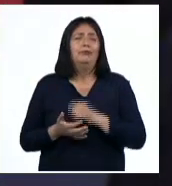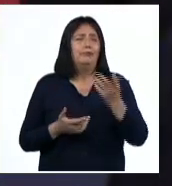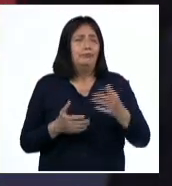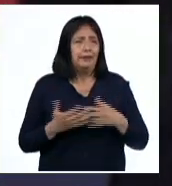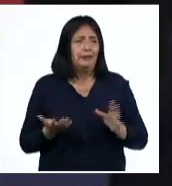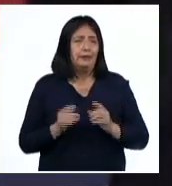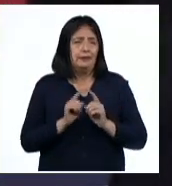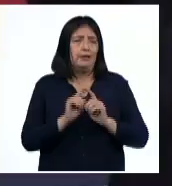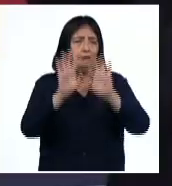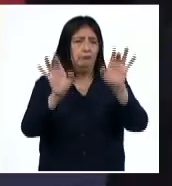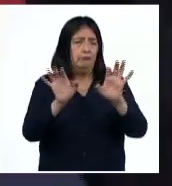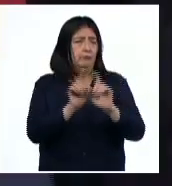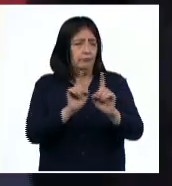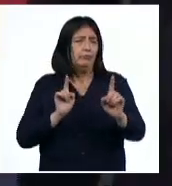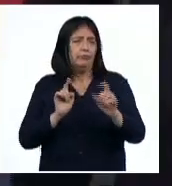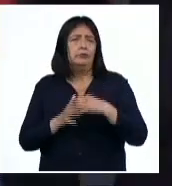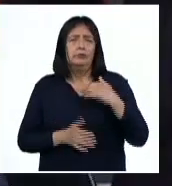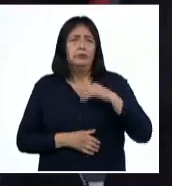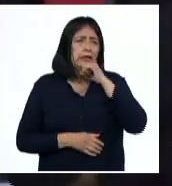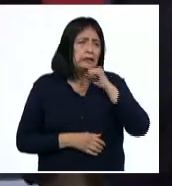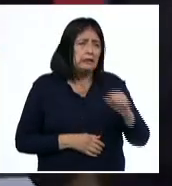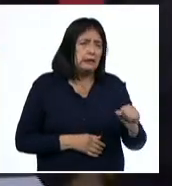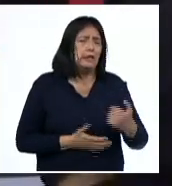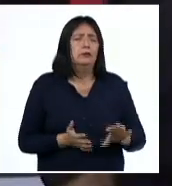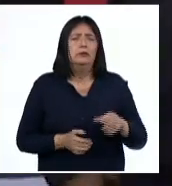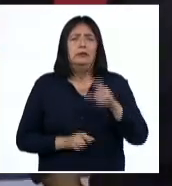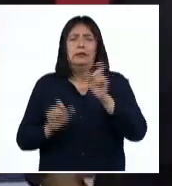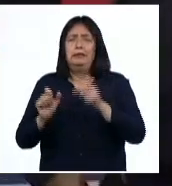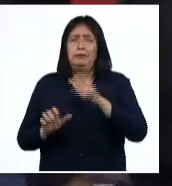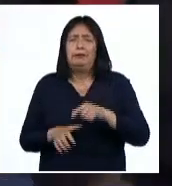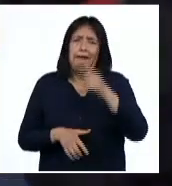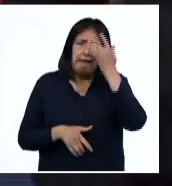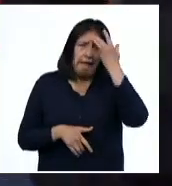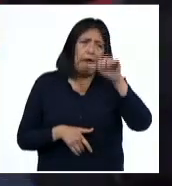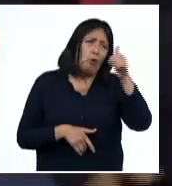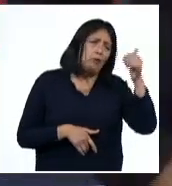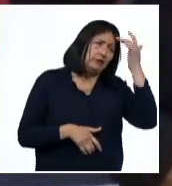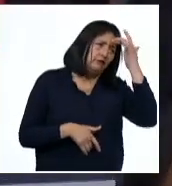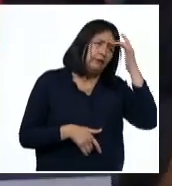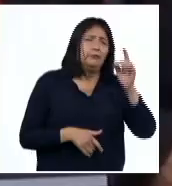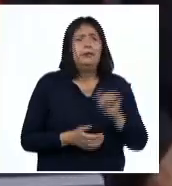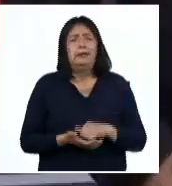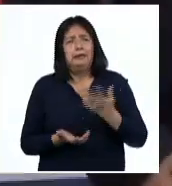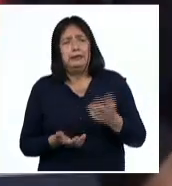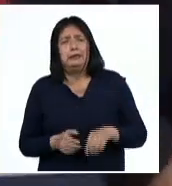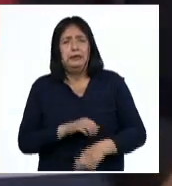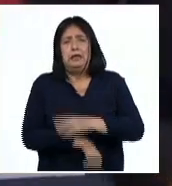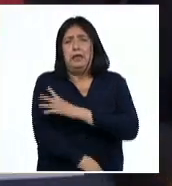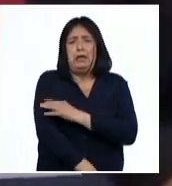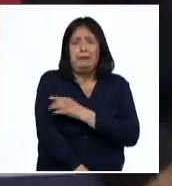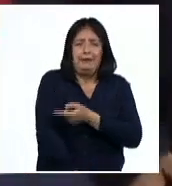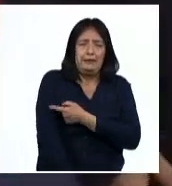sea a distancia. Los adultos mayores, las personas que tienen otras enfermedades previas,